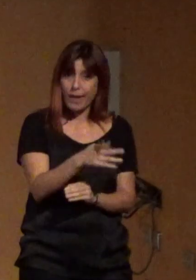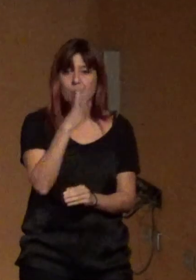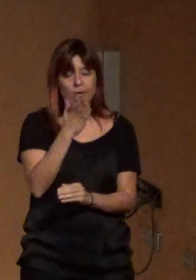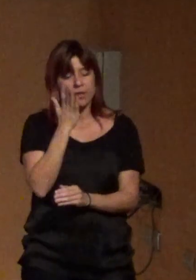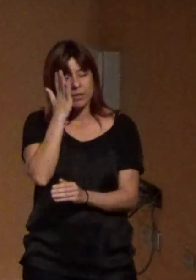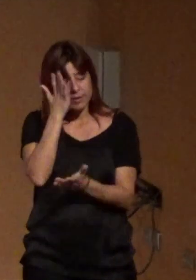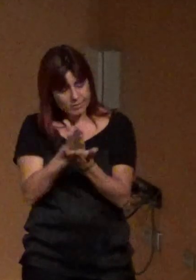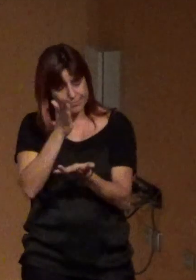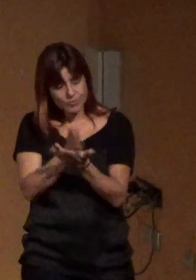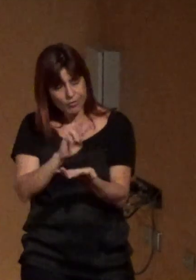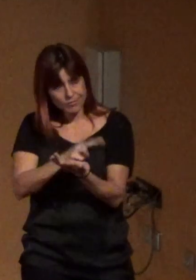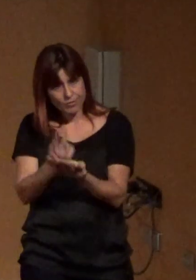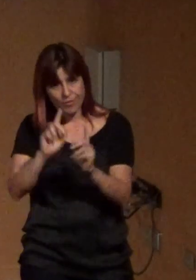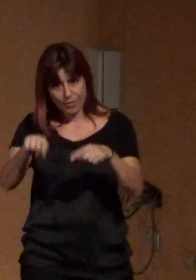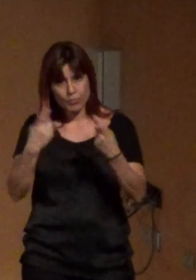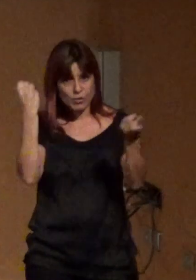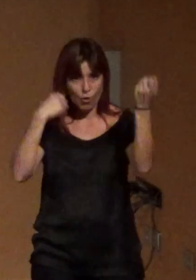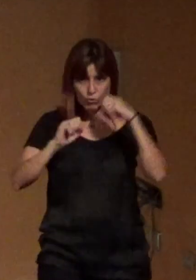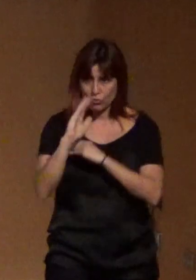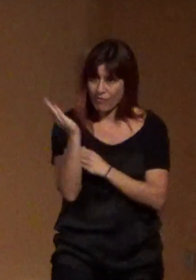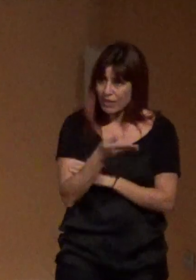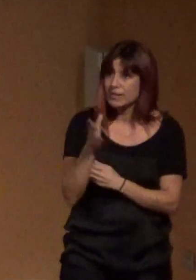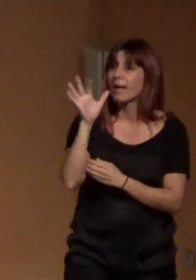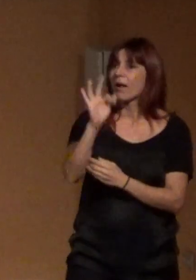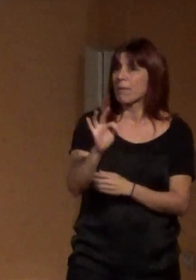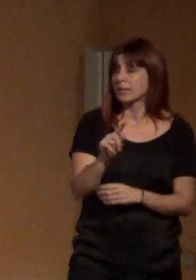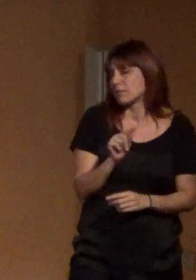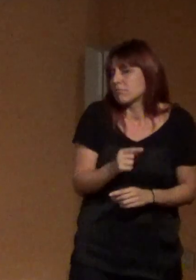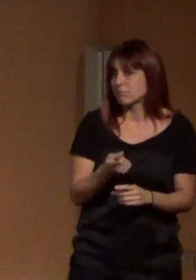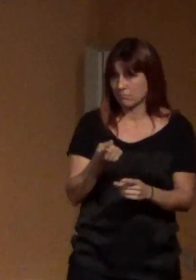humor, de la conducta, dificultades de aprendizaje y menor rendimiento académico, ¿no?